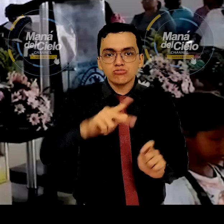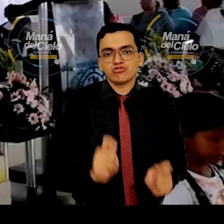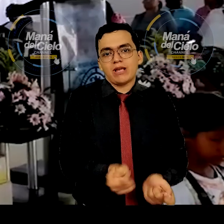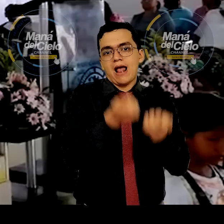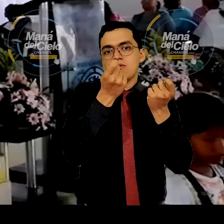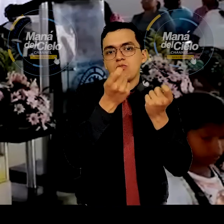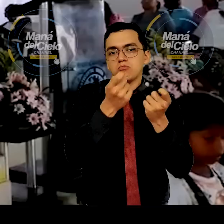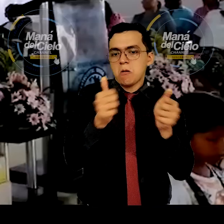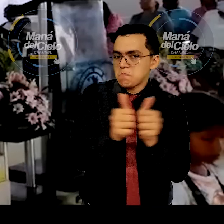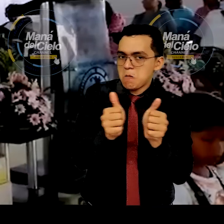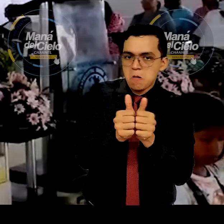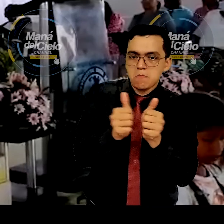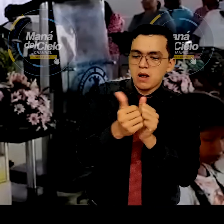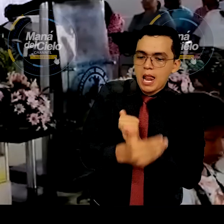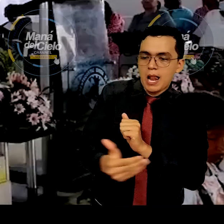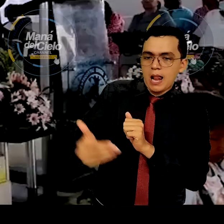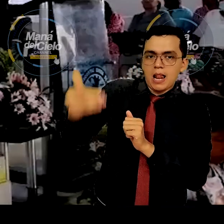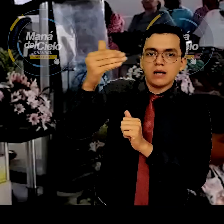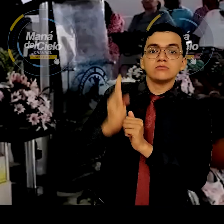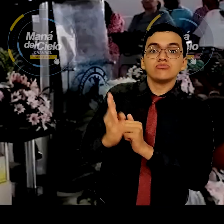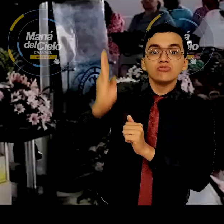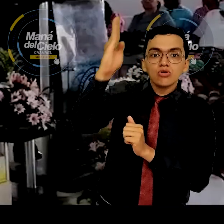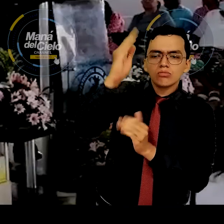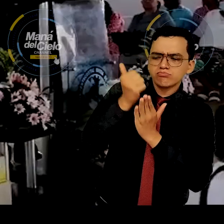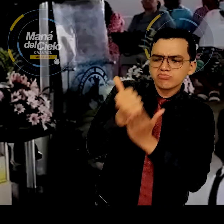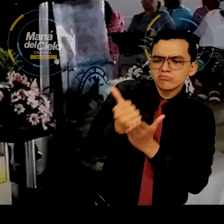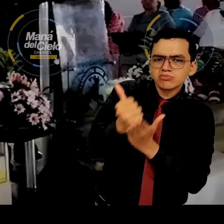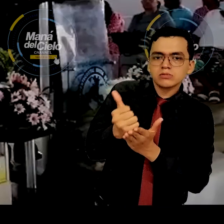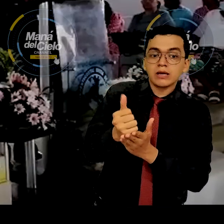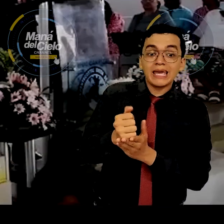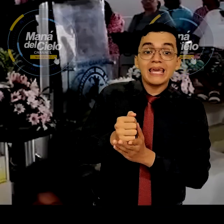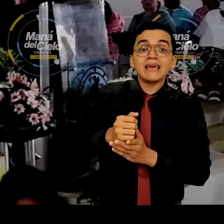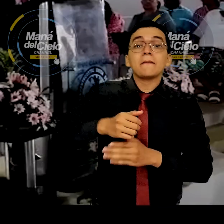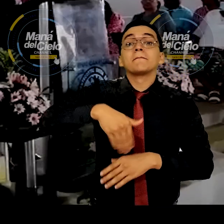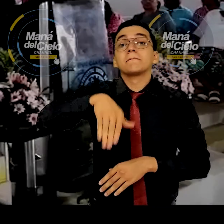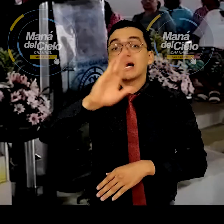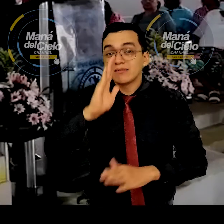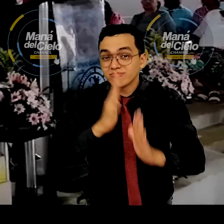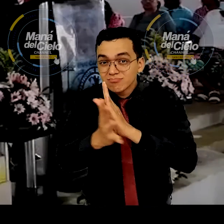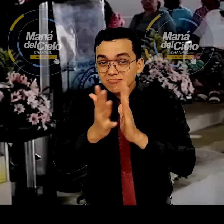Entonces, hay gente que dio la vida, la cara por el Señor.